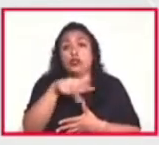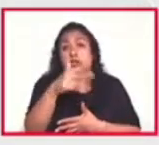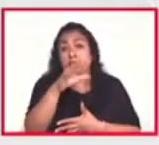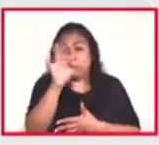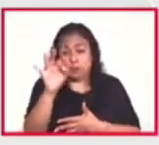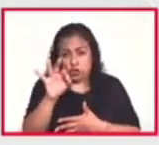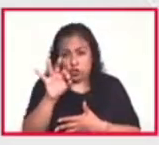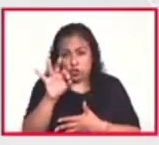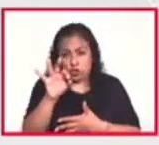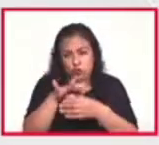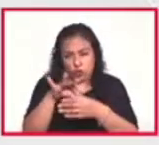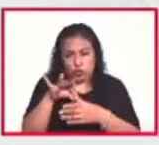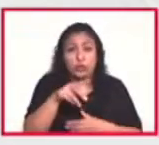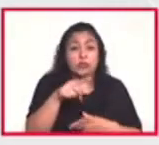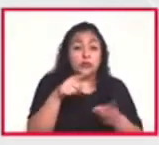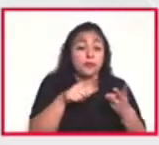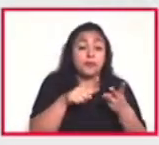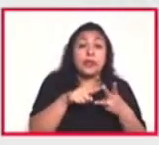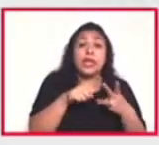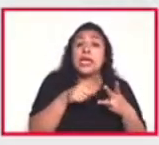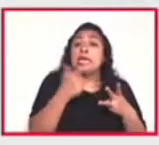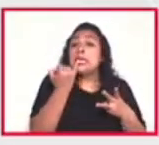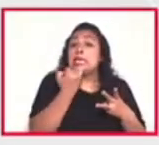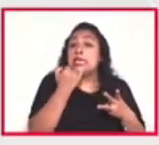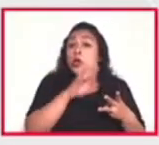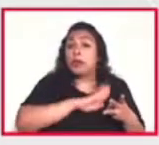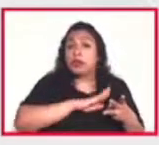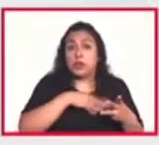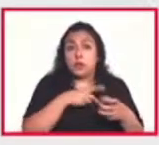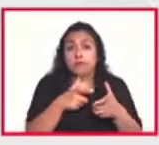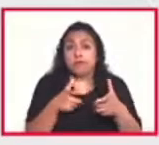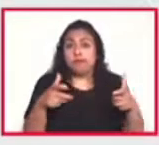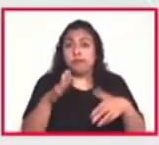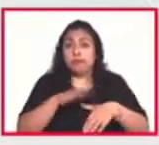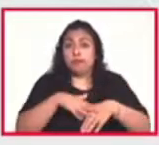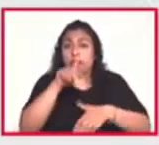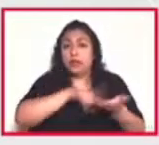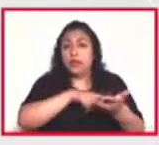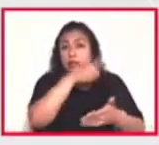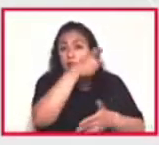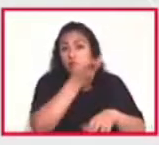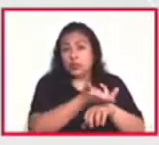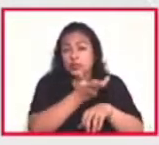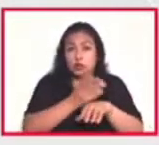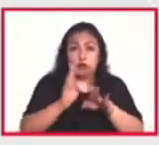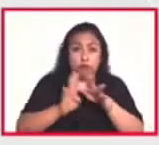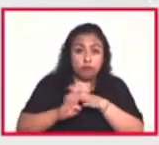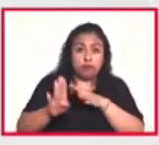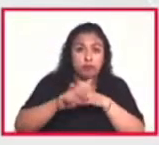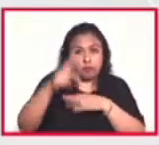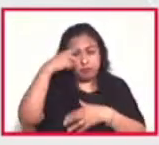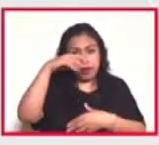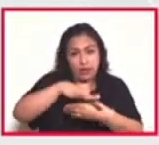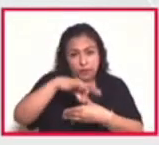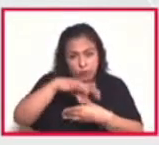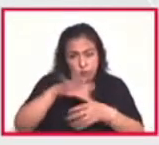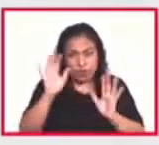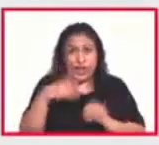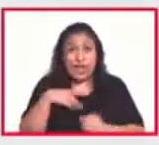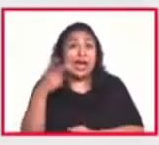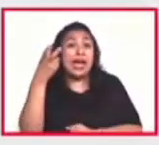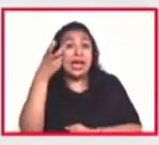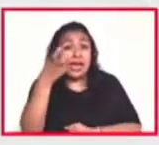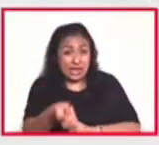votantes hispanos son el grupo de población que crece más rápidamente entre la población en edad para votar. Esto además tiene